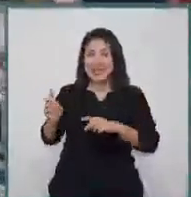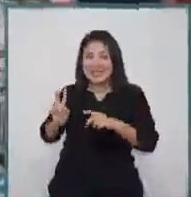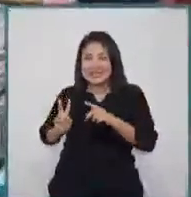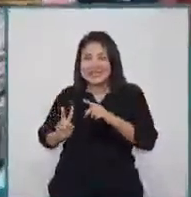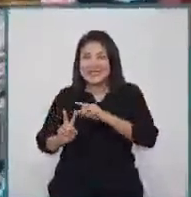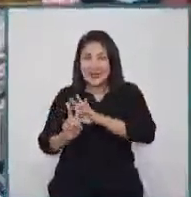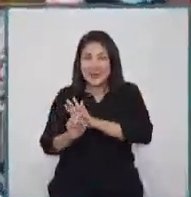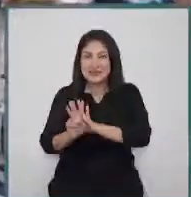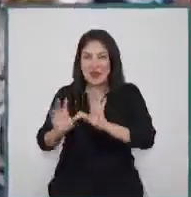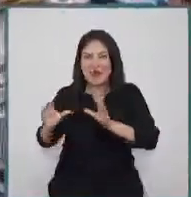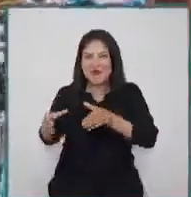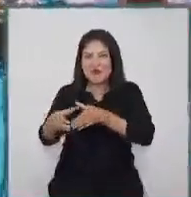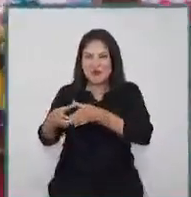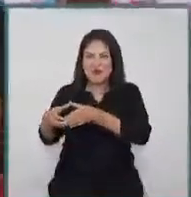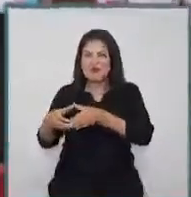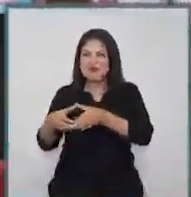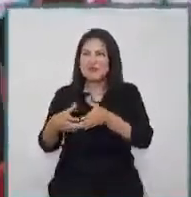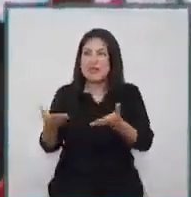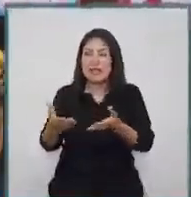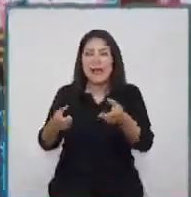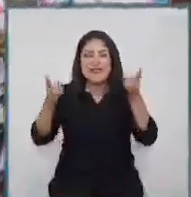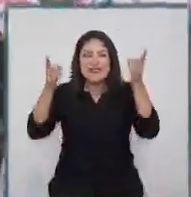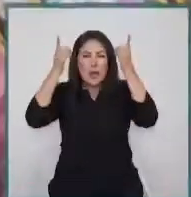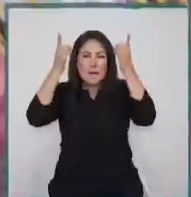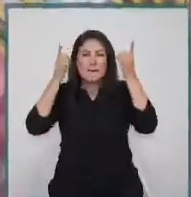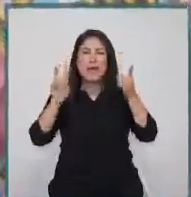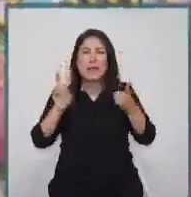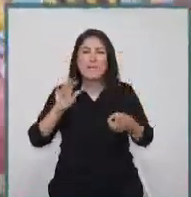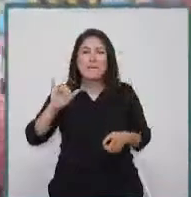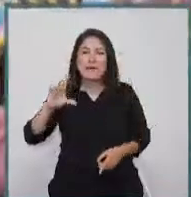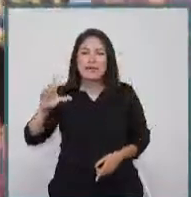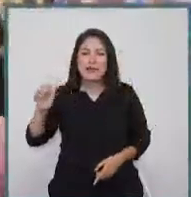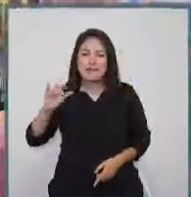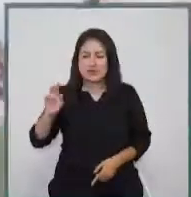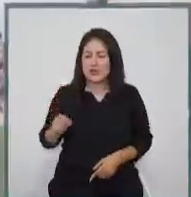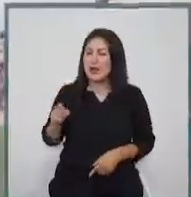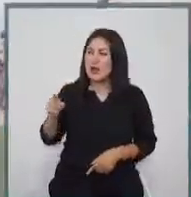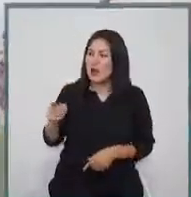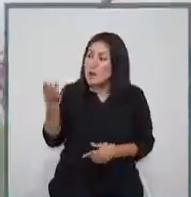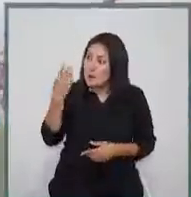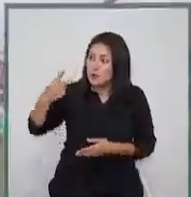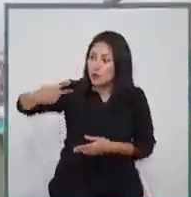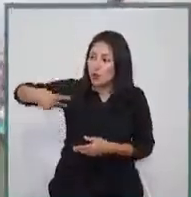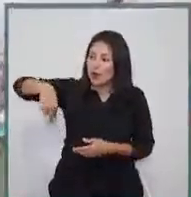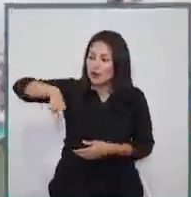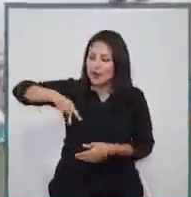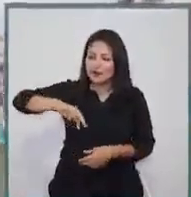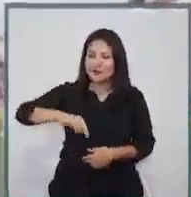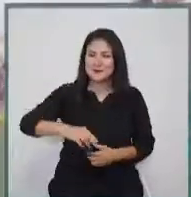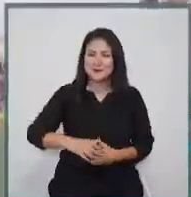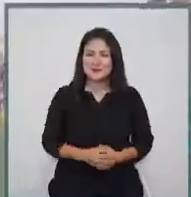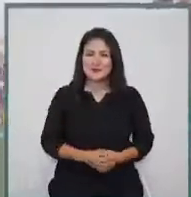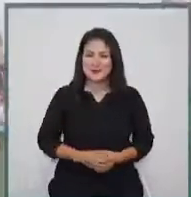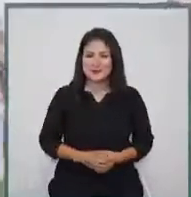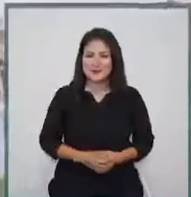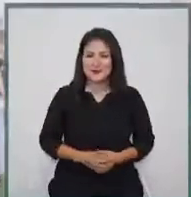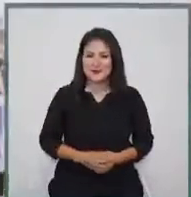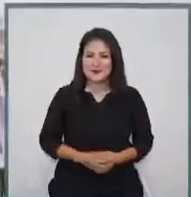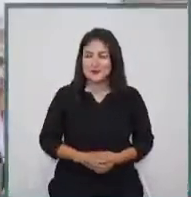Están a punto de salir el conjunto de la... Diablé de Bellavista. Una vueltita para que se vea todo completo.